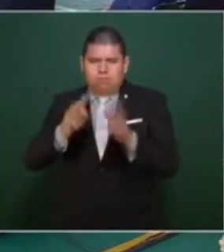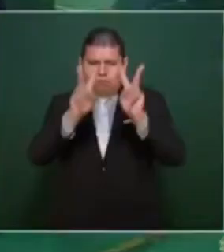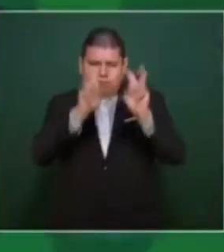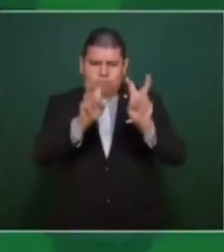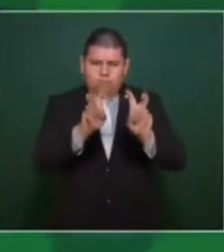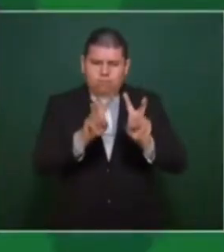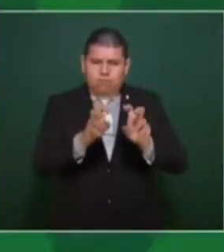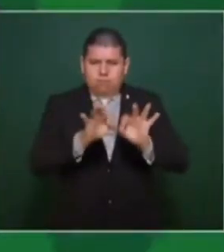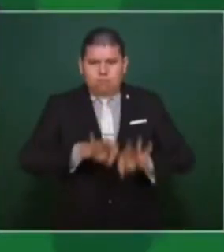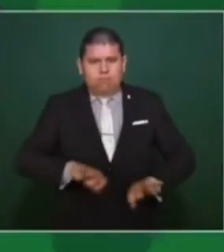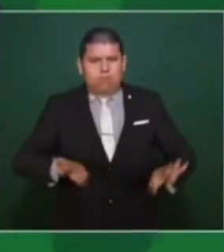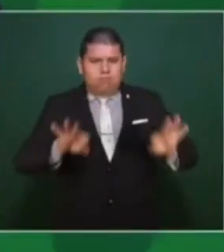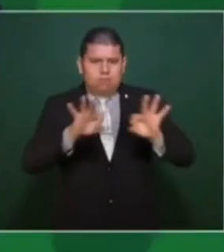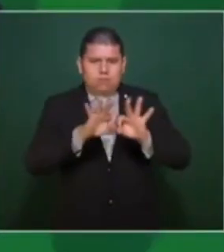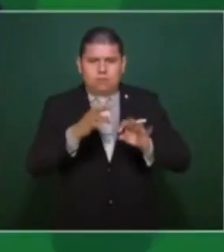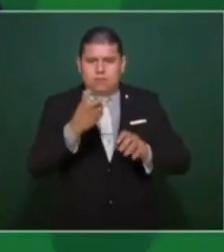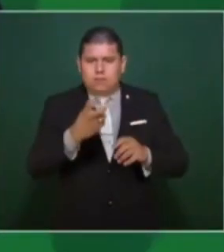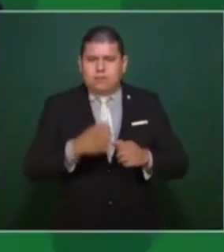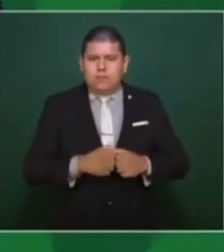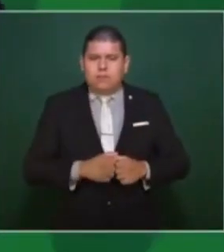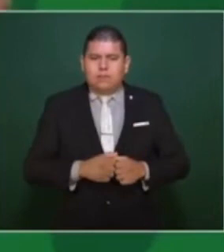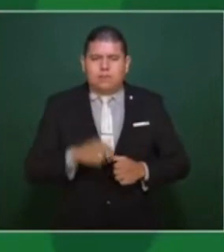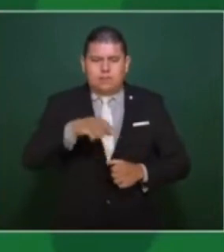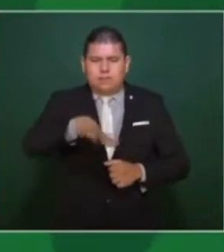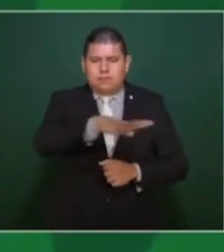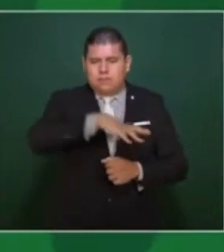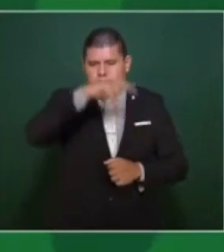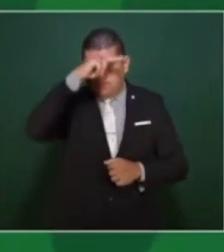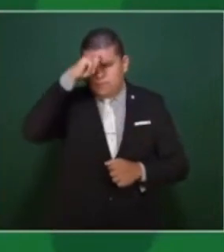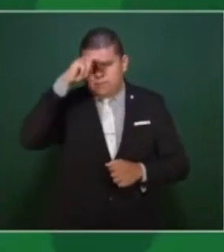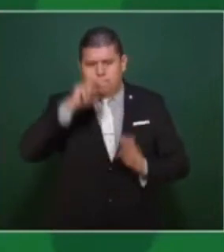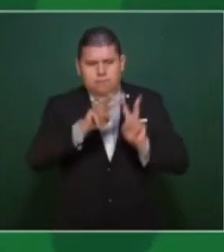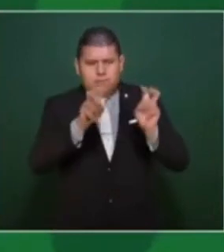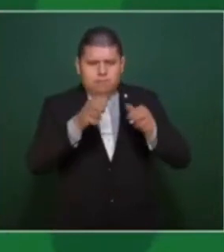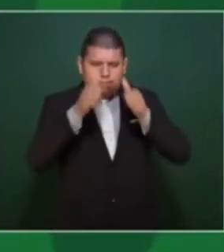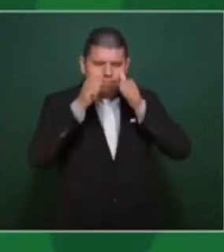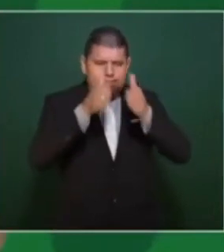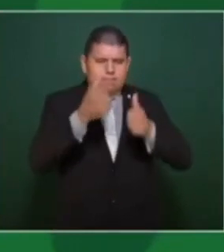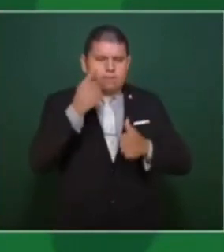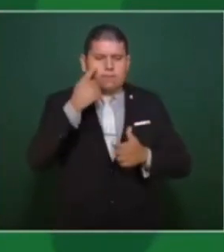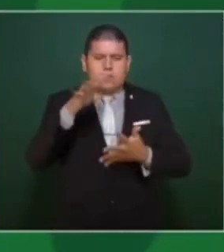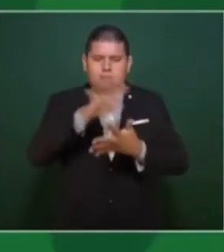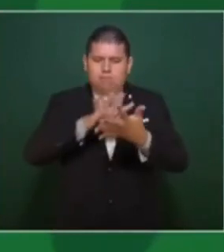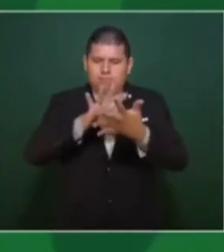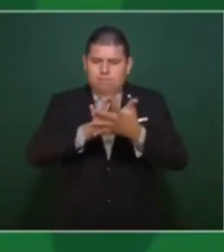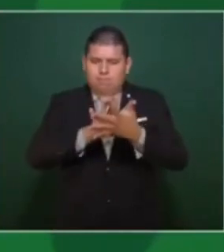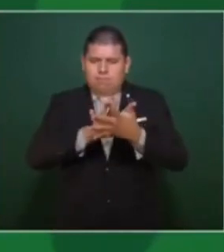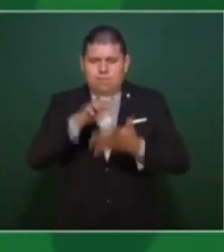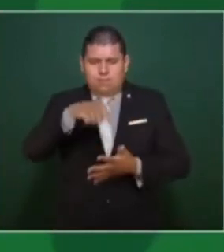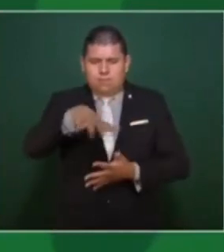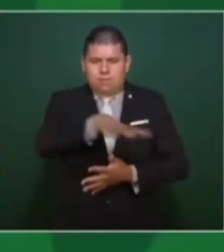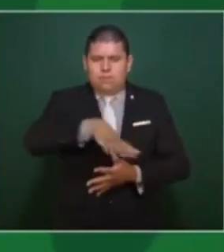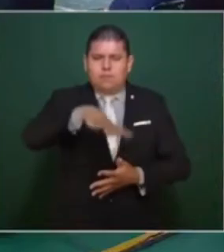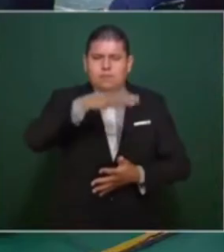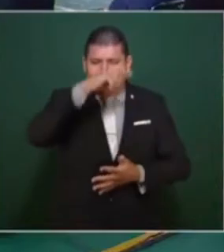que ver con Nayarit, porque el reclusorio del Estado